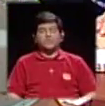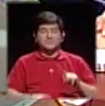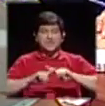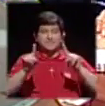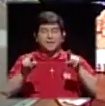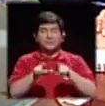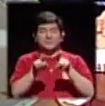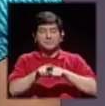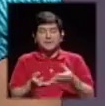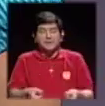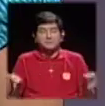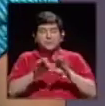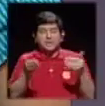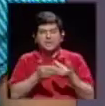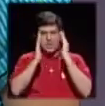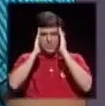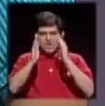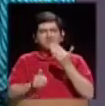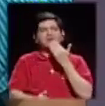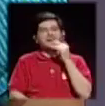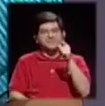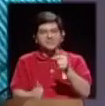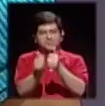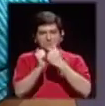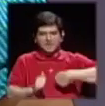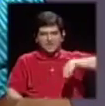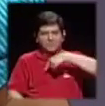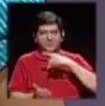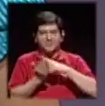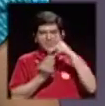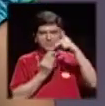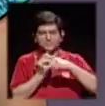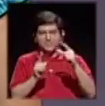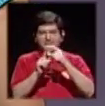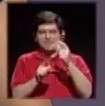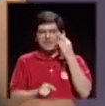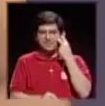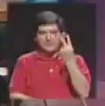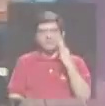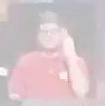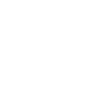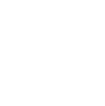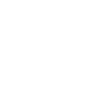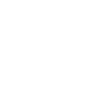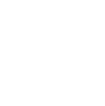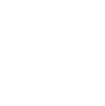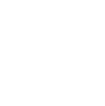abordajes que tenemos. Muchas gracias por estar de nuevo con Palabra de Mujer y nos vemos la próxima vez.